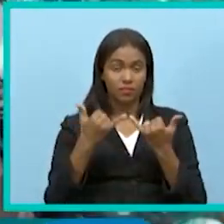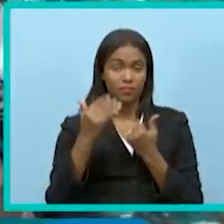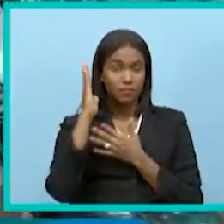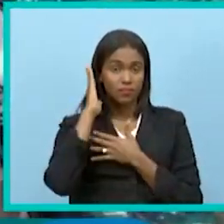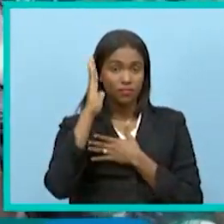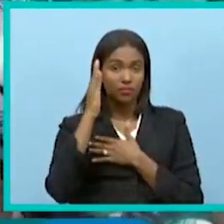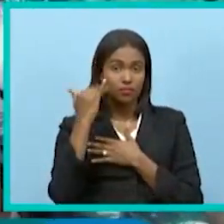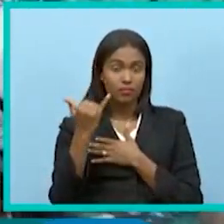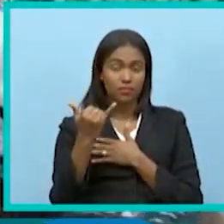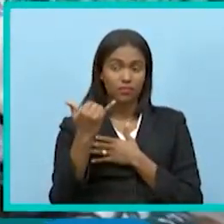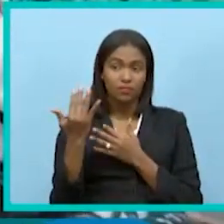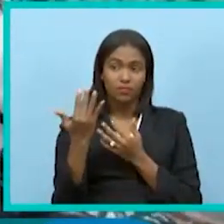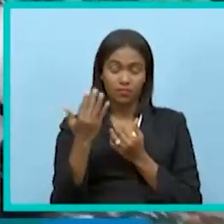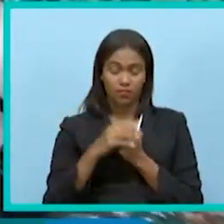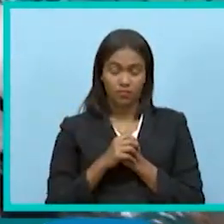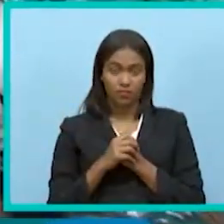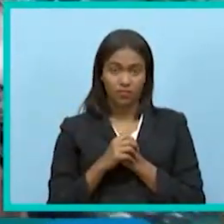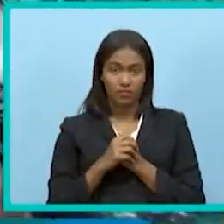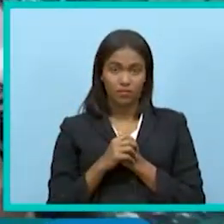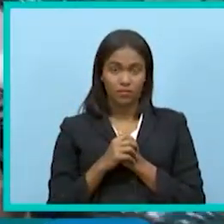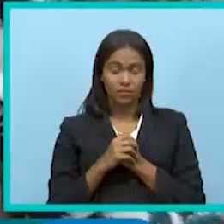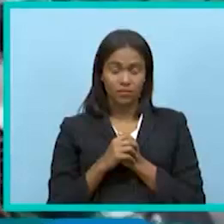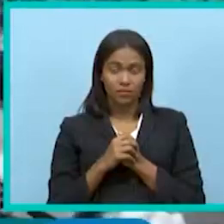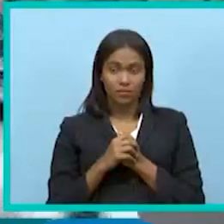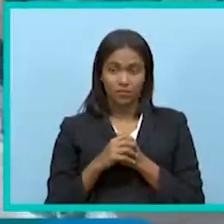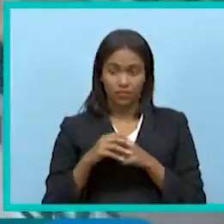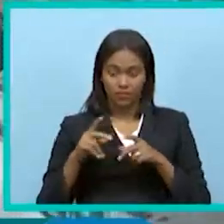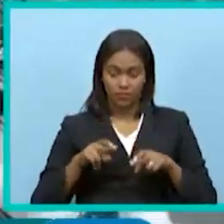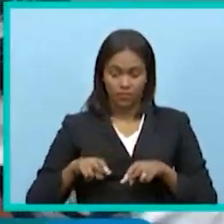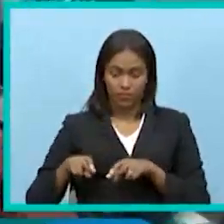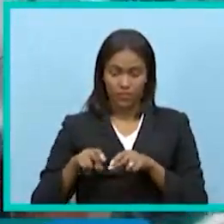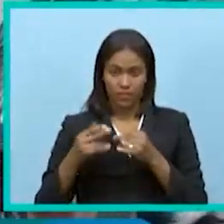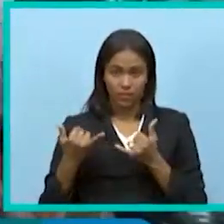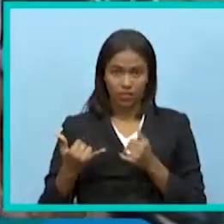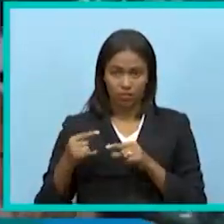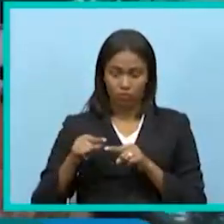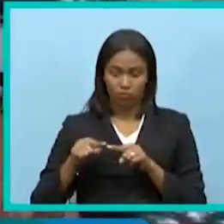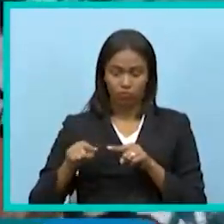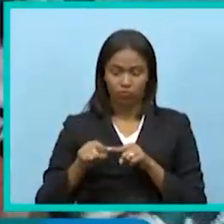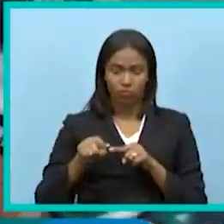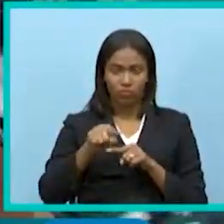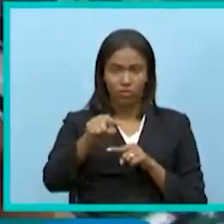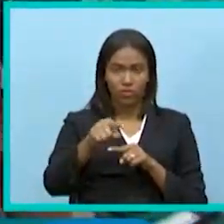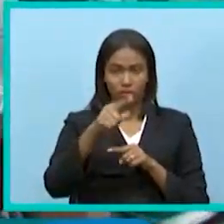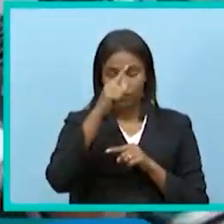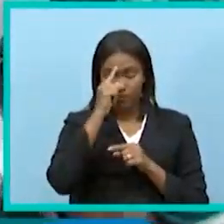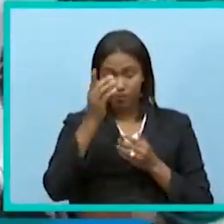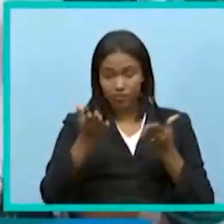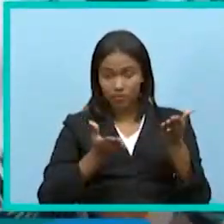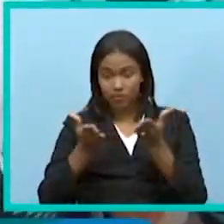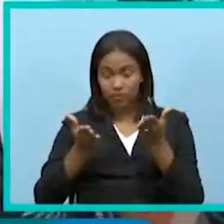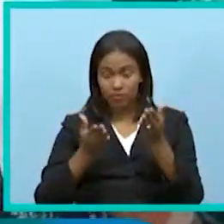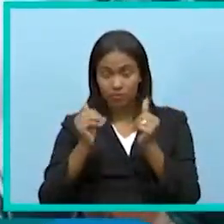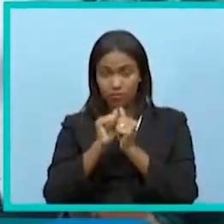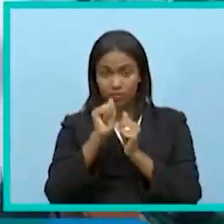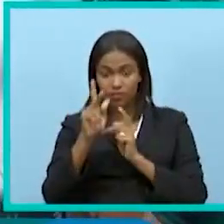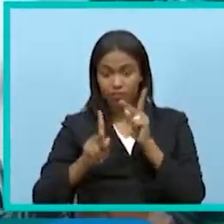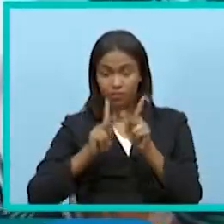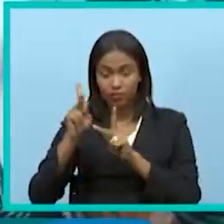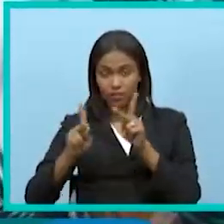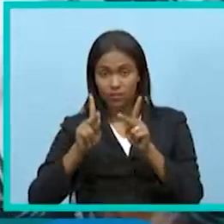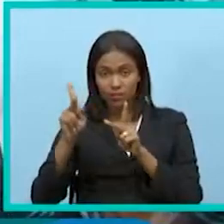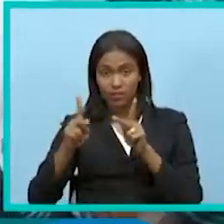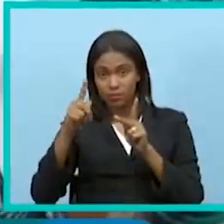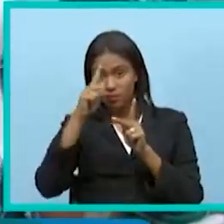a cruzar del otro lado de este río para conversar con las personas, para que